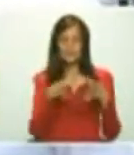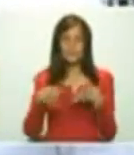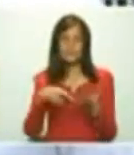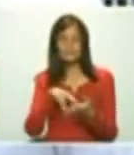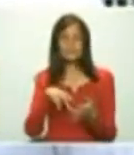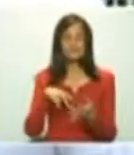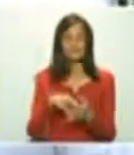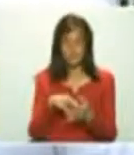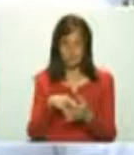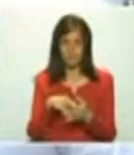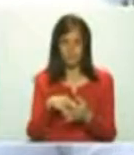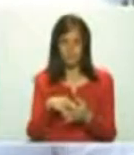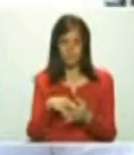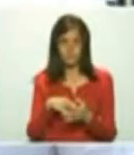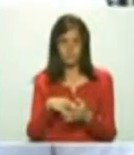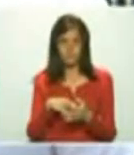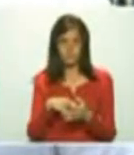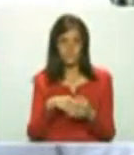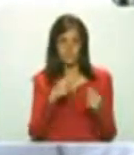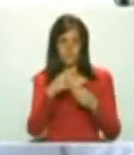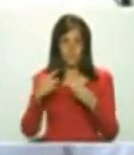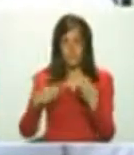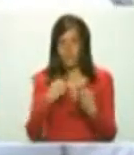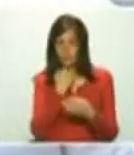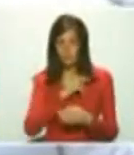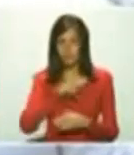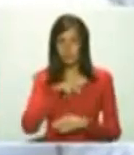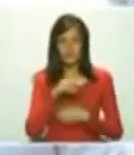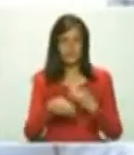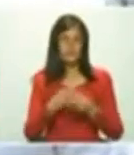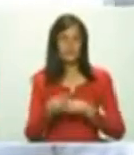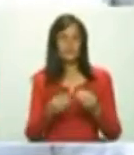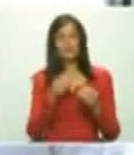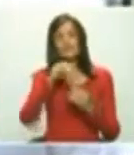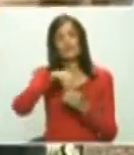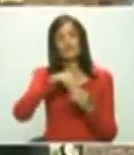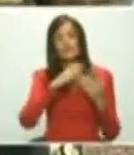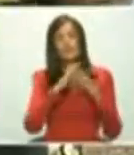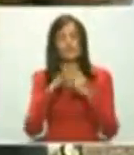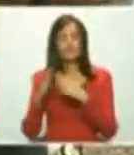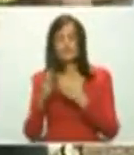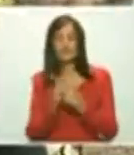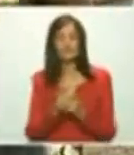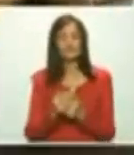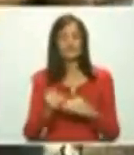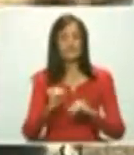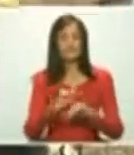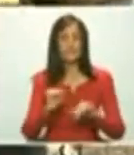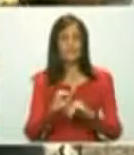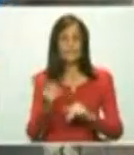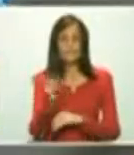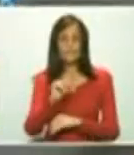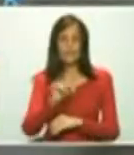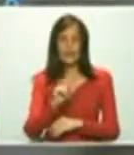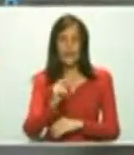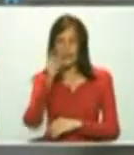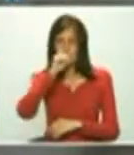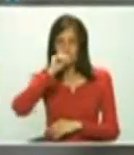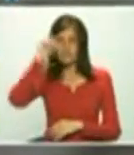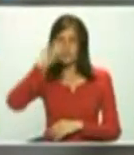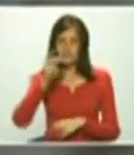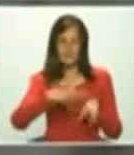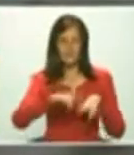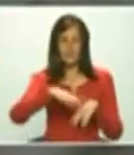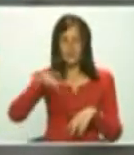O sea, significa un conglomerado de cosas que nosotros venimos haciendo desde la comunidad. Durante el cierre del mes aniversario de